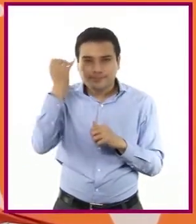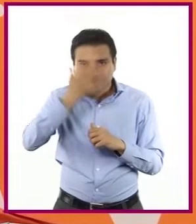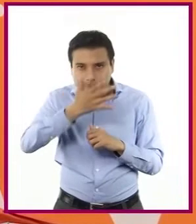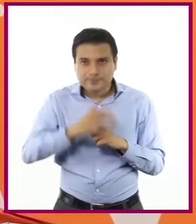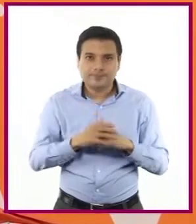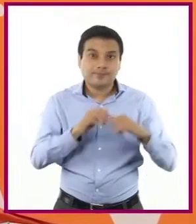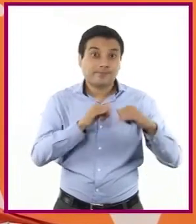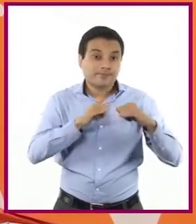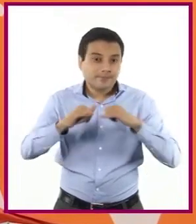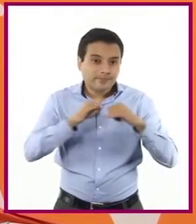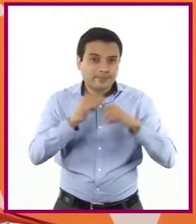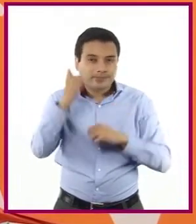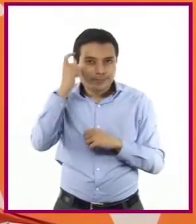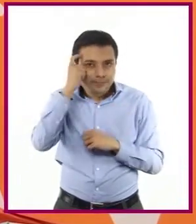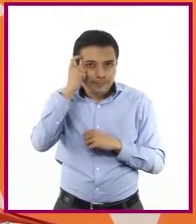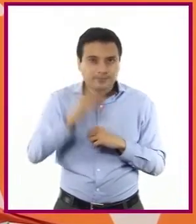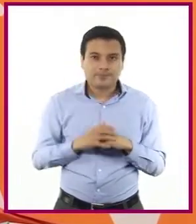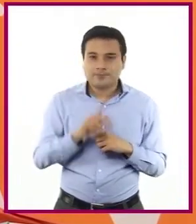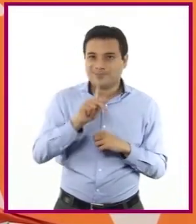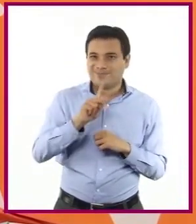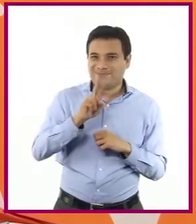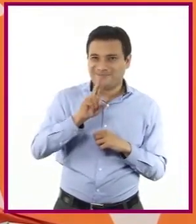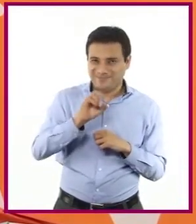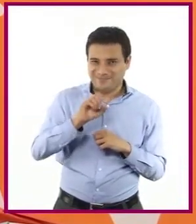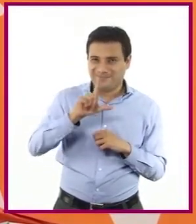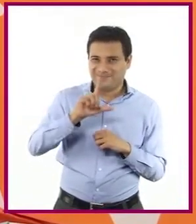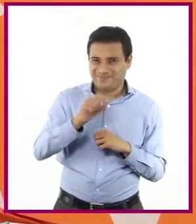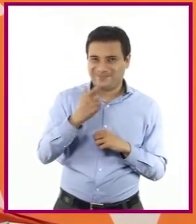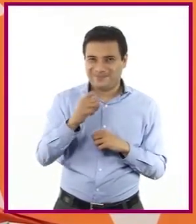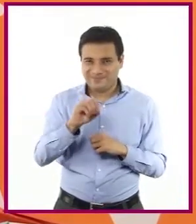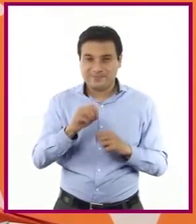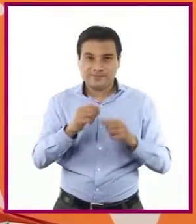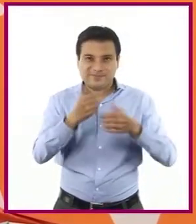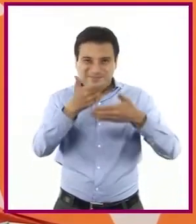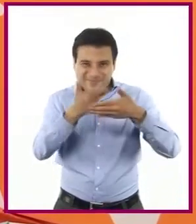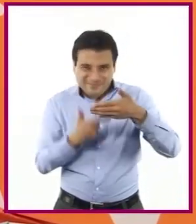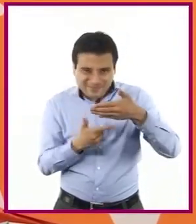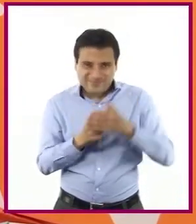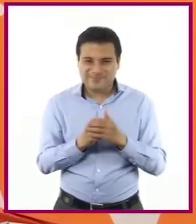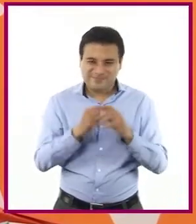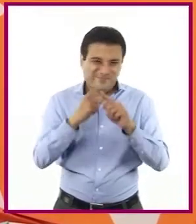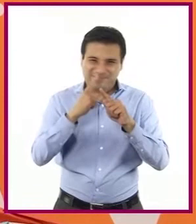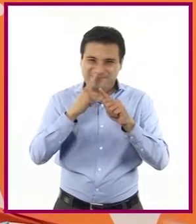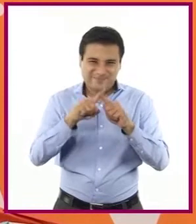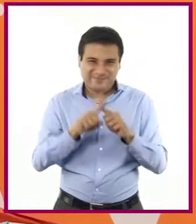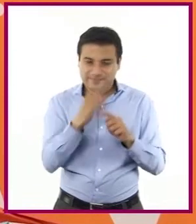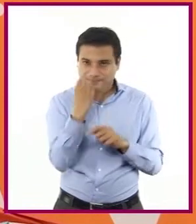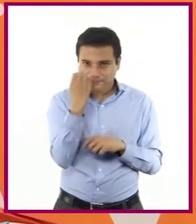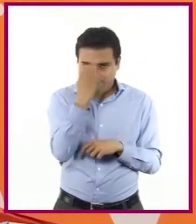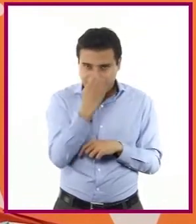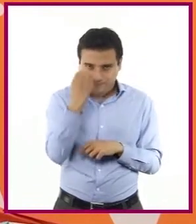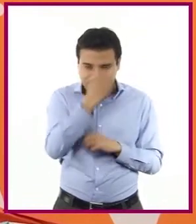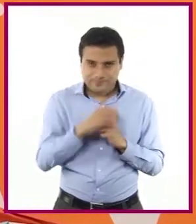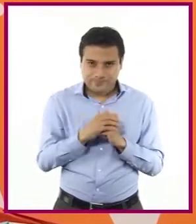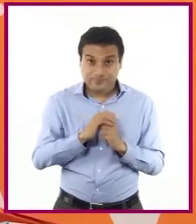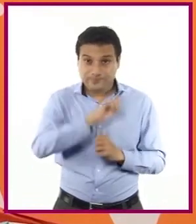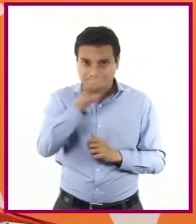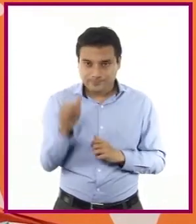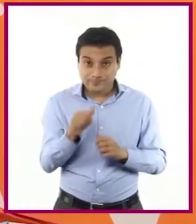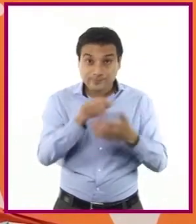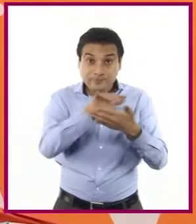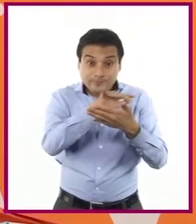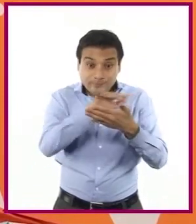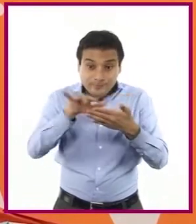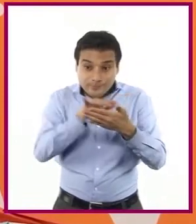mapas mentales, prólogo, índice, entre otros. Y leer con atención, pues